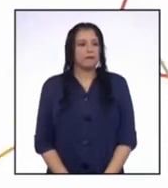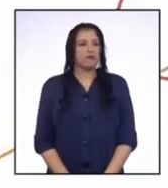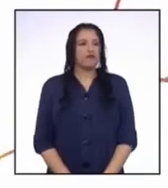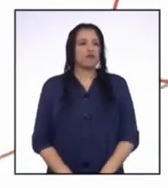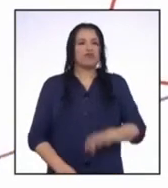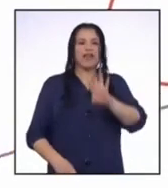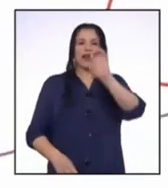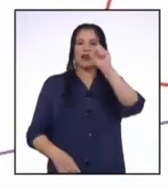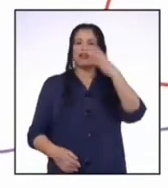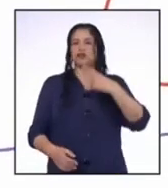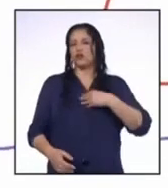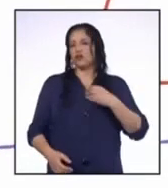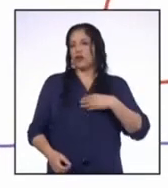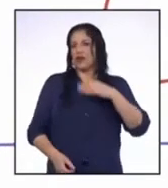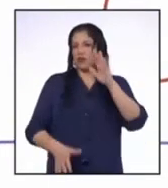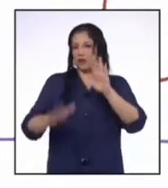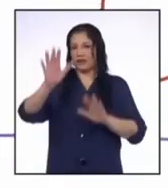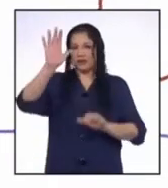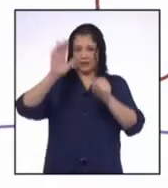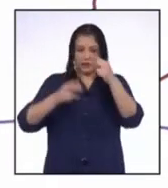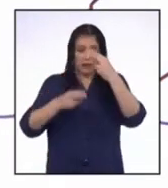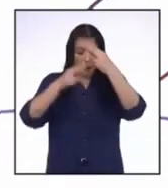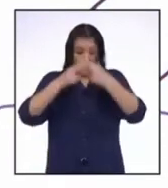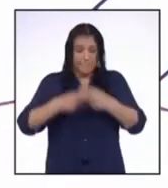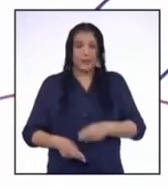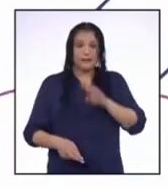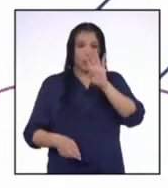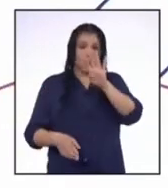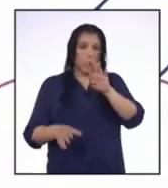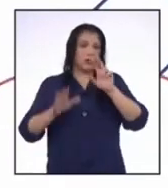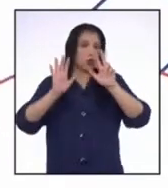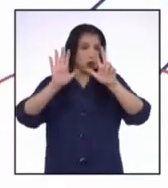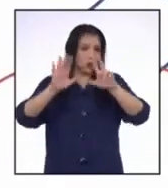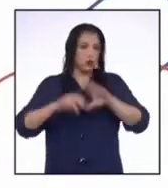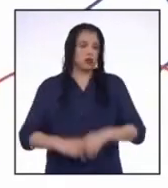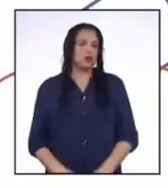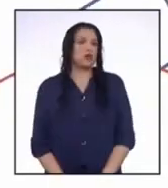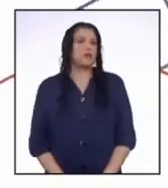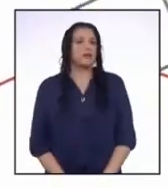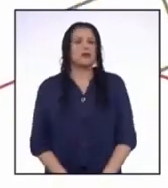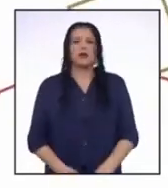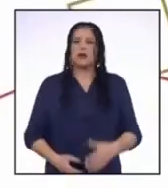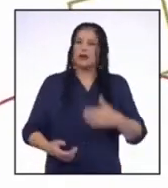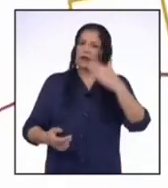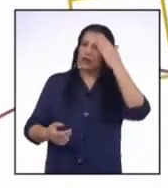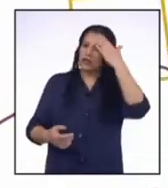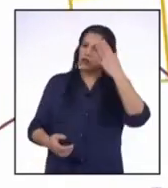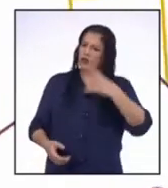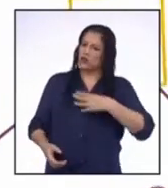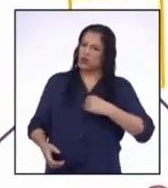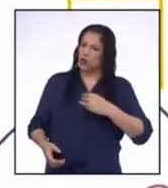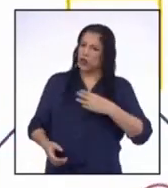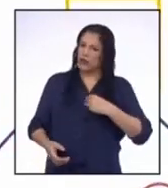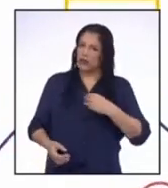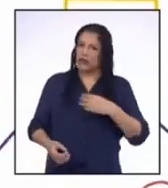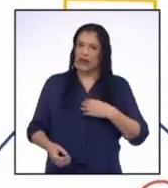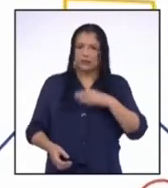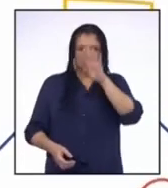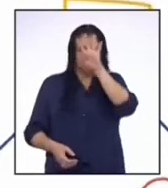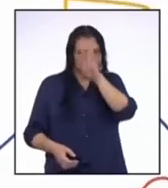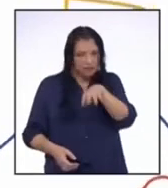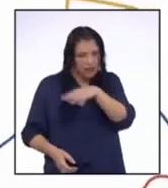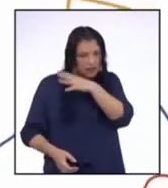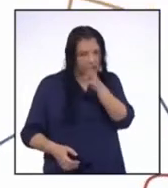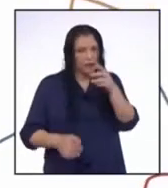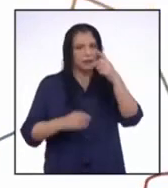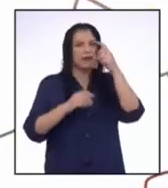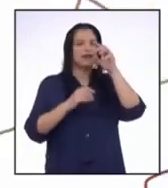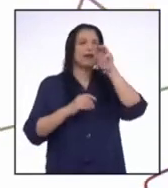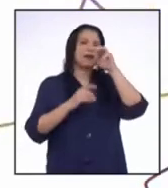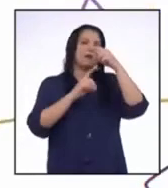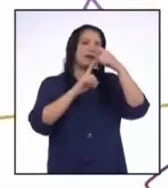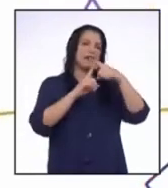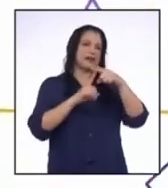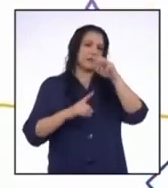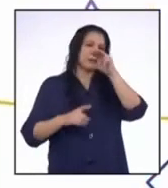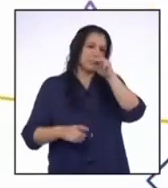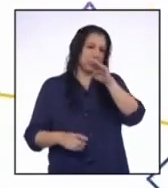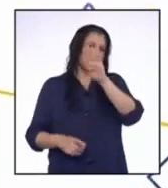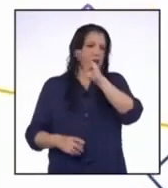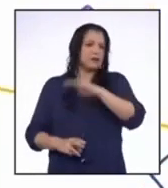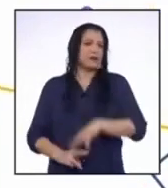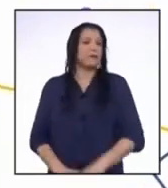Ernesto tiene 16 años y pesa 48 kilogramos. Teniendo en cuenta su edad de la tabla de tasa metabólica basal,